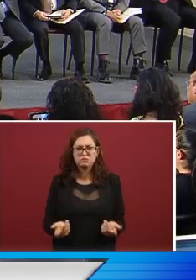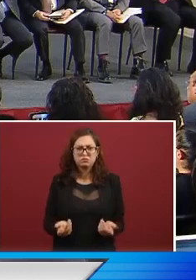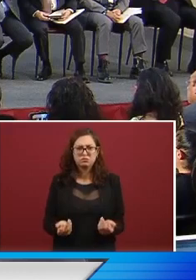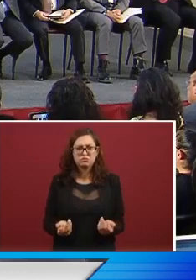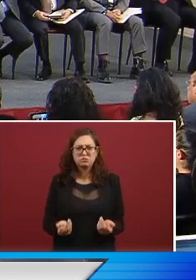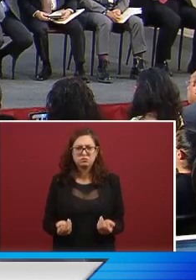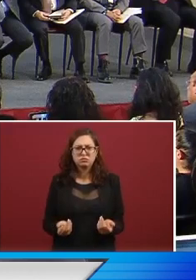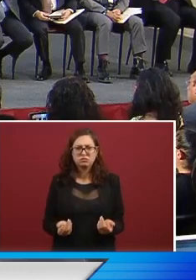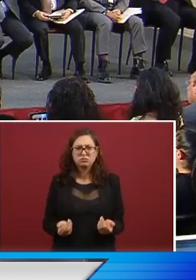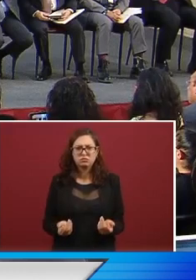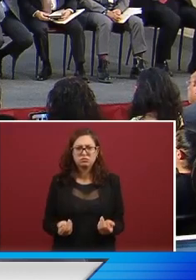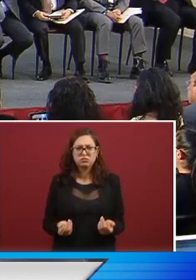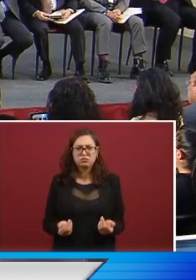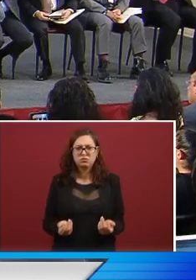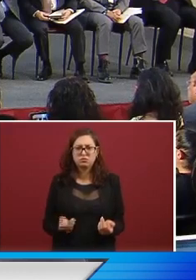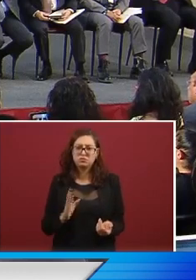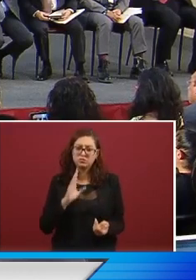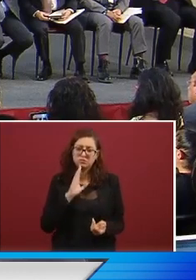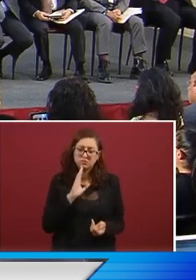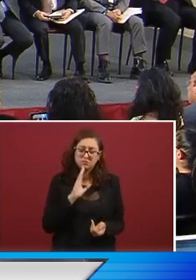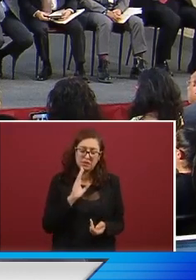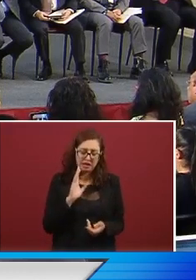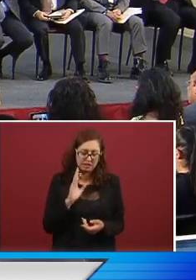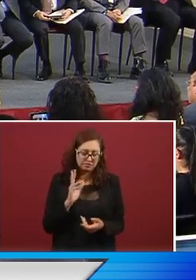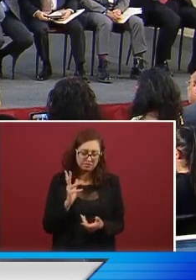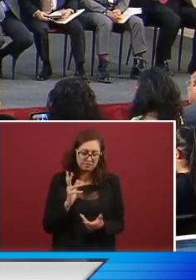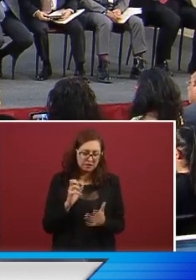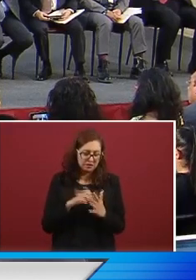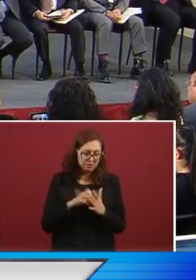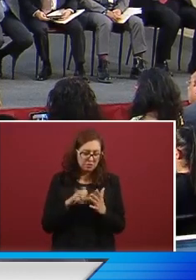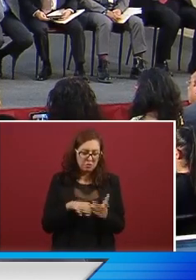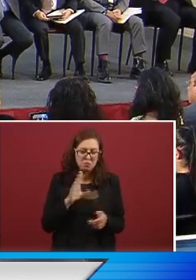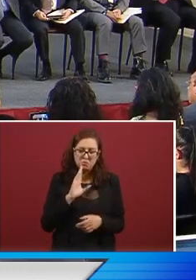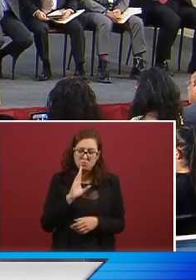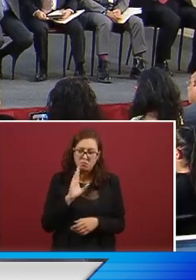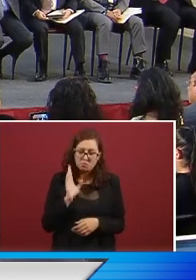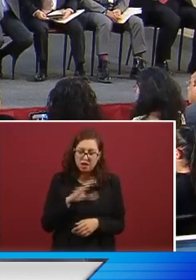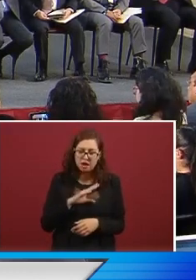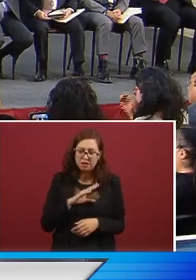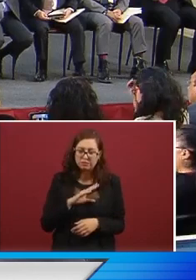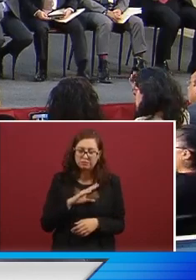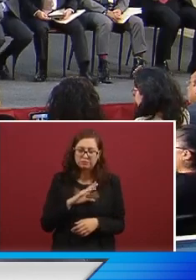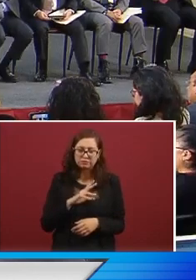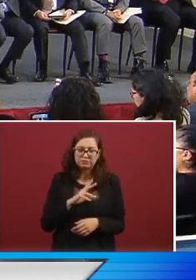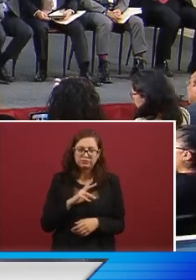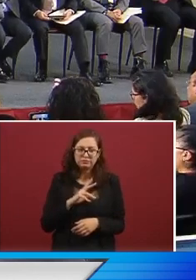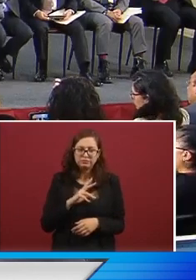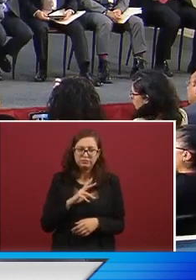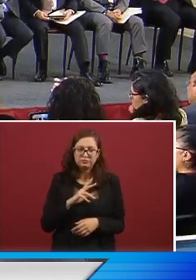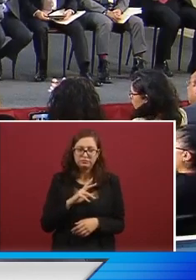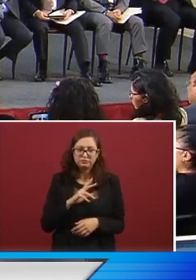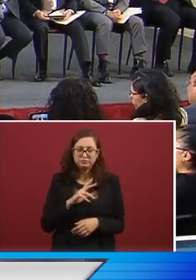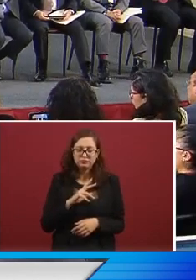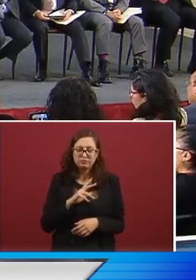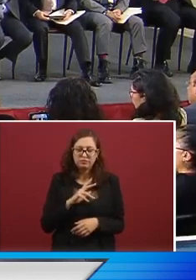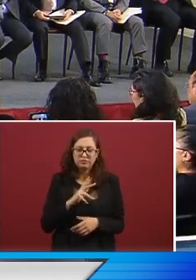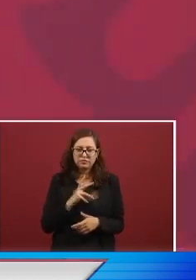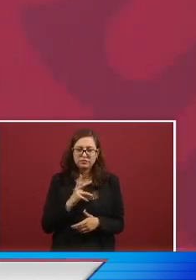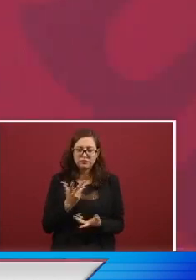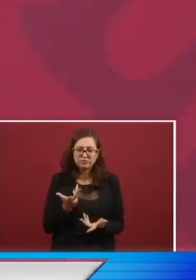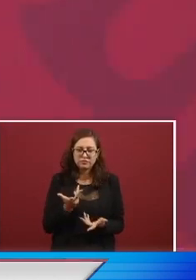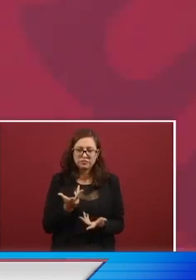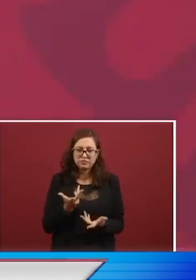la Secretaría de Hacienda y Crédito Público es para evitar la corrupción. La tardanza es para realizar censos y tener la certeza de que los apoyos